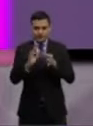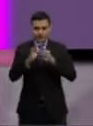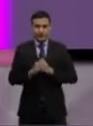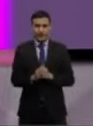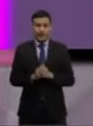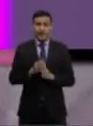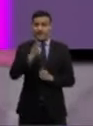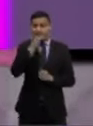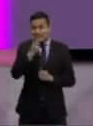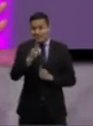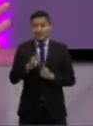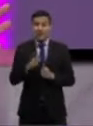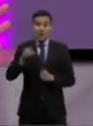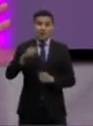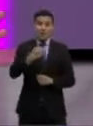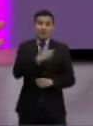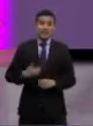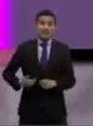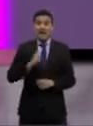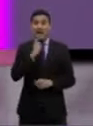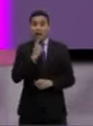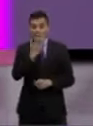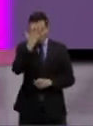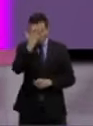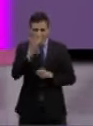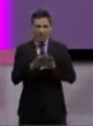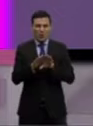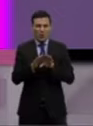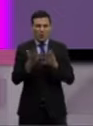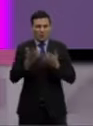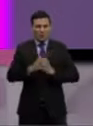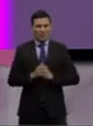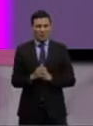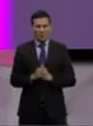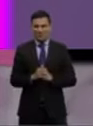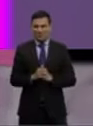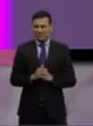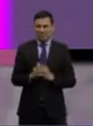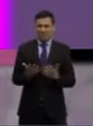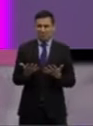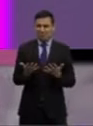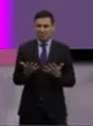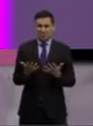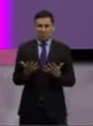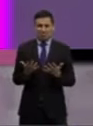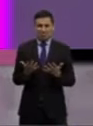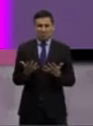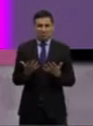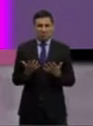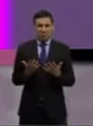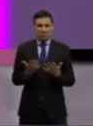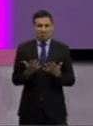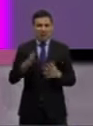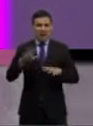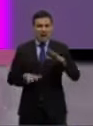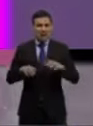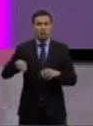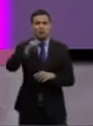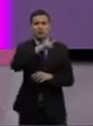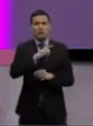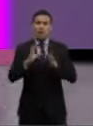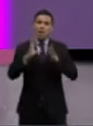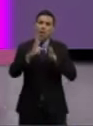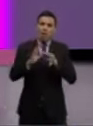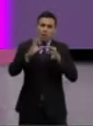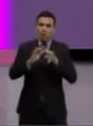de autoritarismo. Pues qué raro, autoritarismo en donde la estridencia, un día sí y otro también habla, grita,